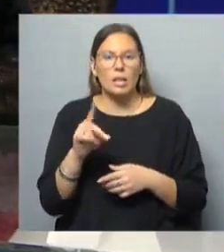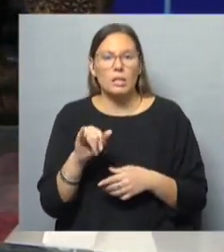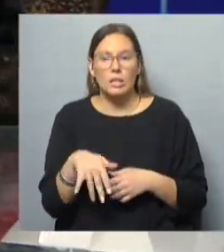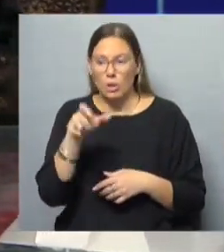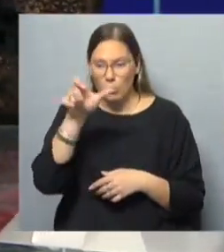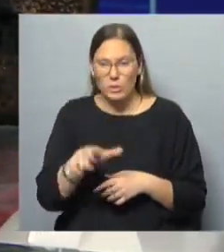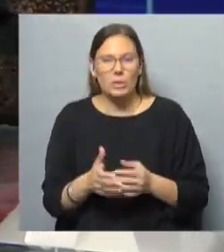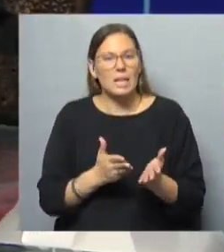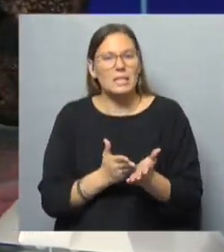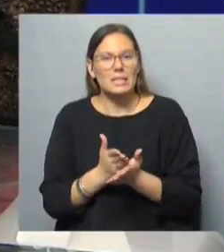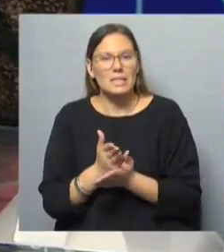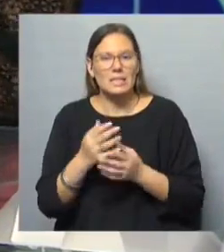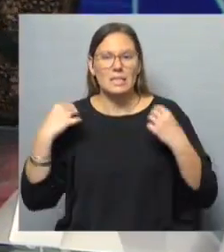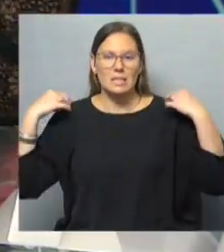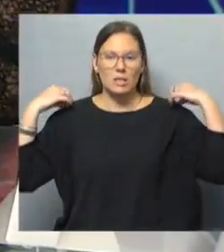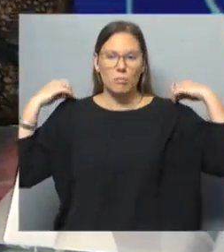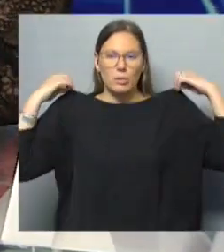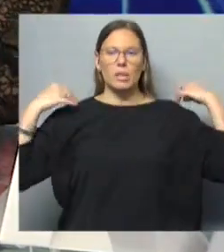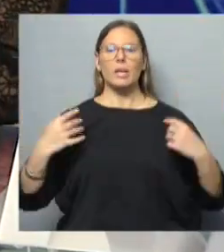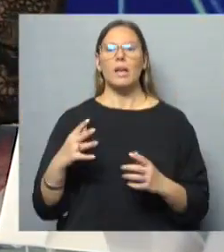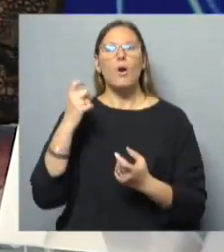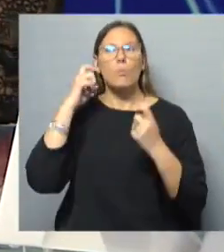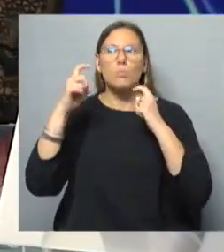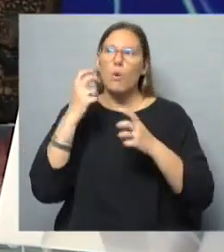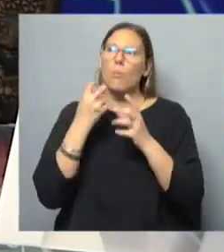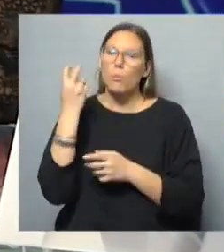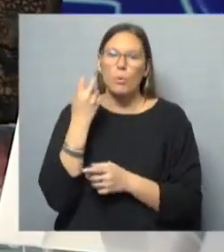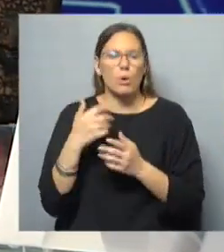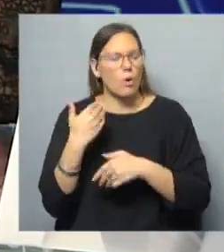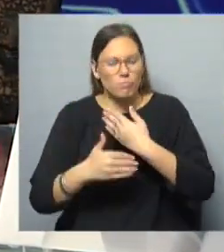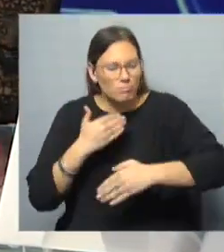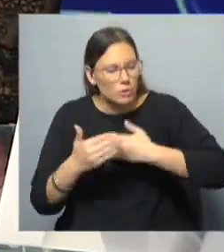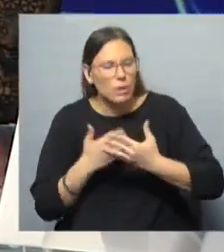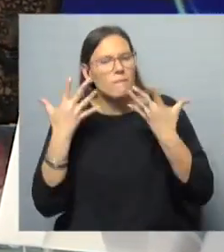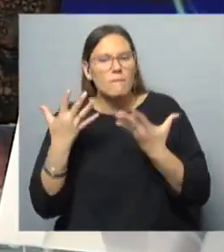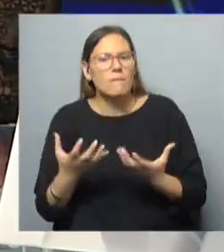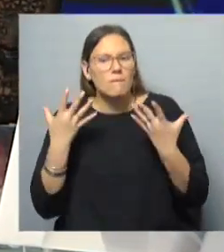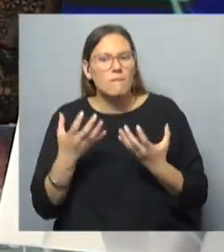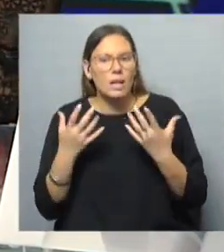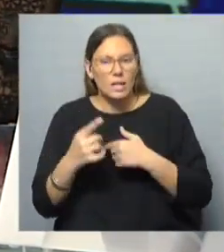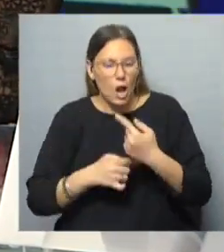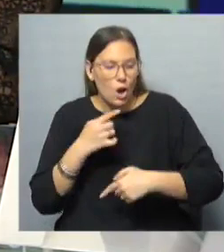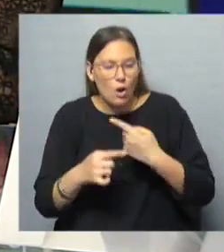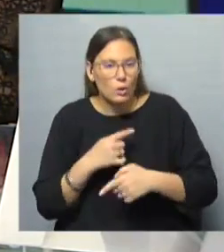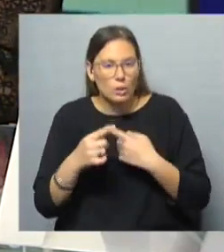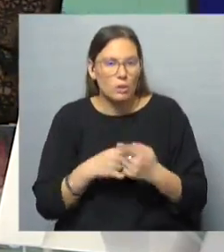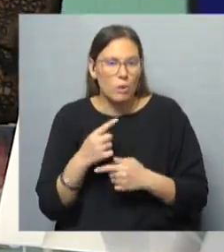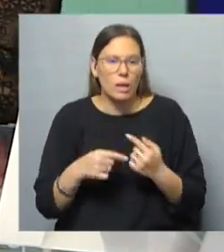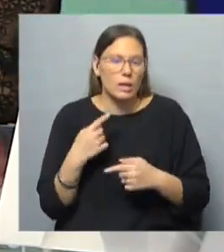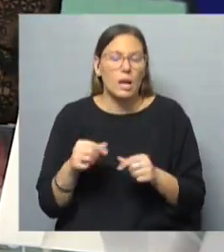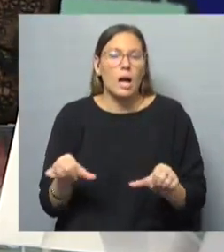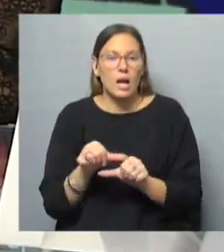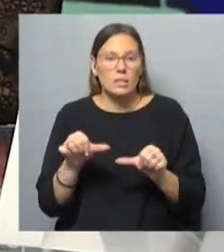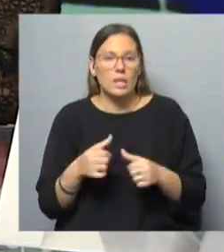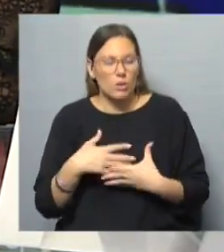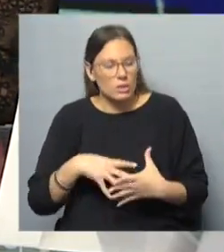una persona que supo reinventarse, que siempre se iba adelante, que siempre quería como seguir haciendo sin parar, con ese